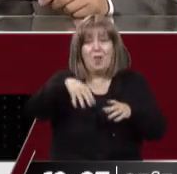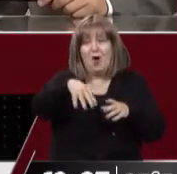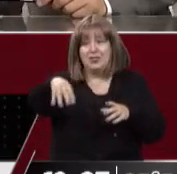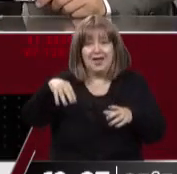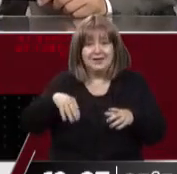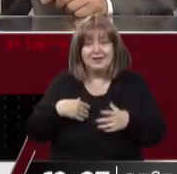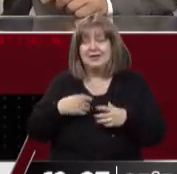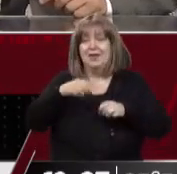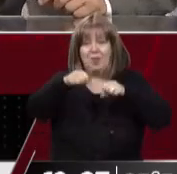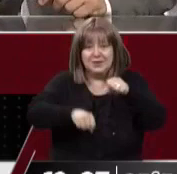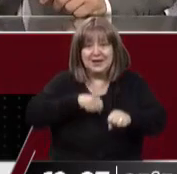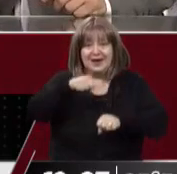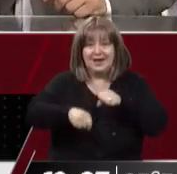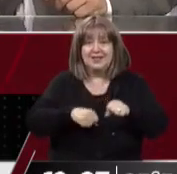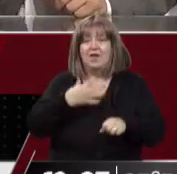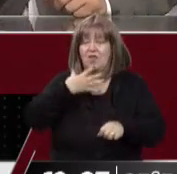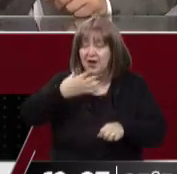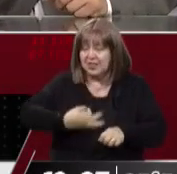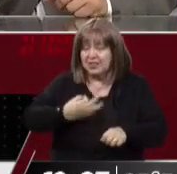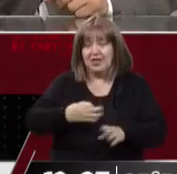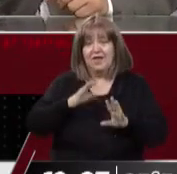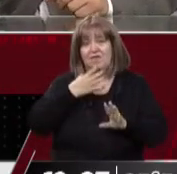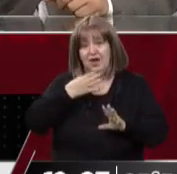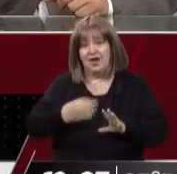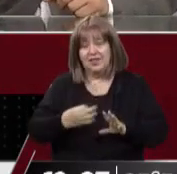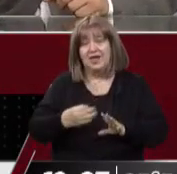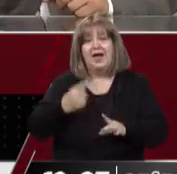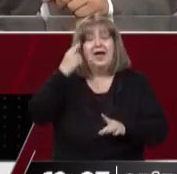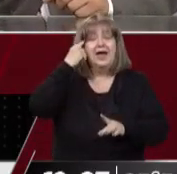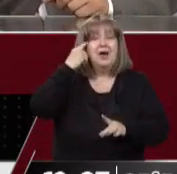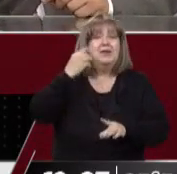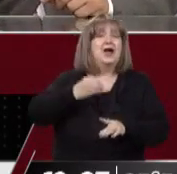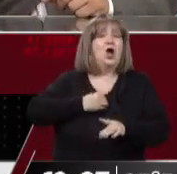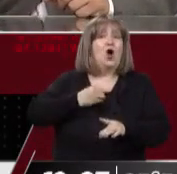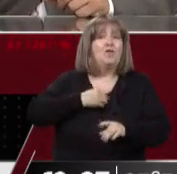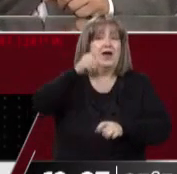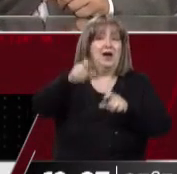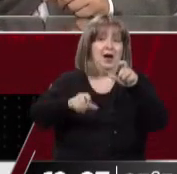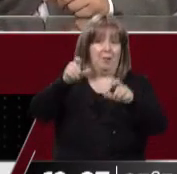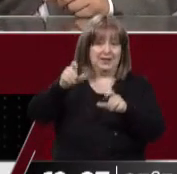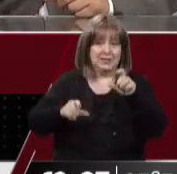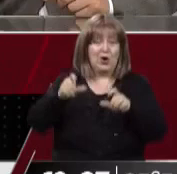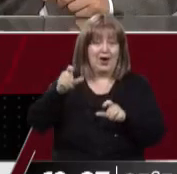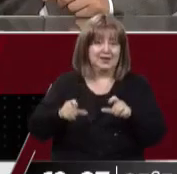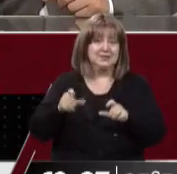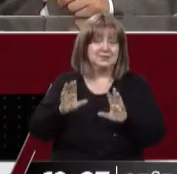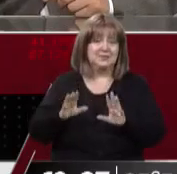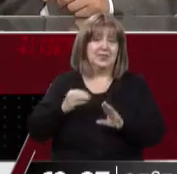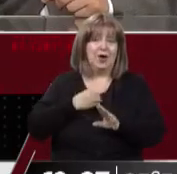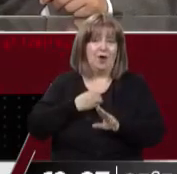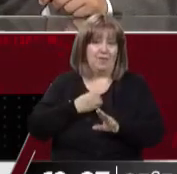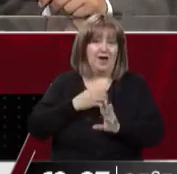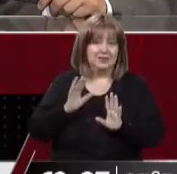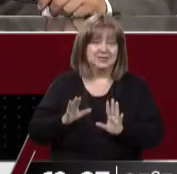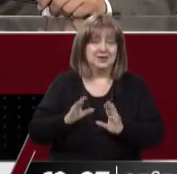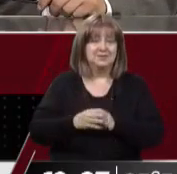Pero no, es maravilloso, Lucas, maravilloso. Hay que creer un poco, confiar y dejarse también fluir y llevar